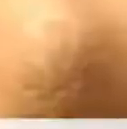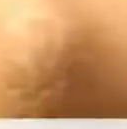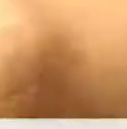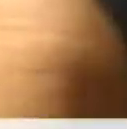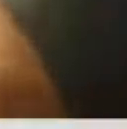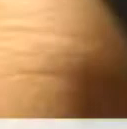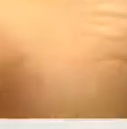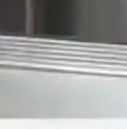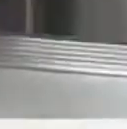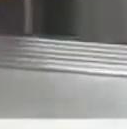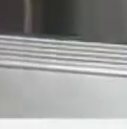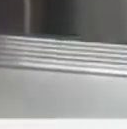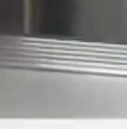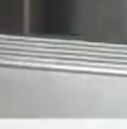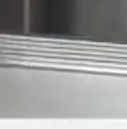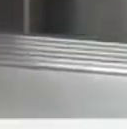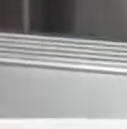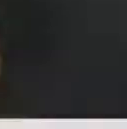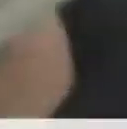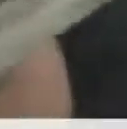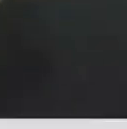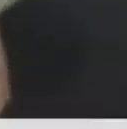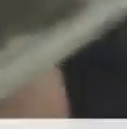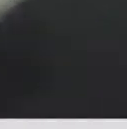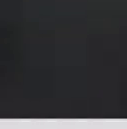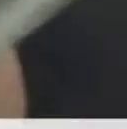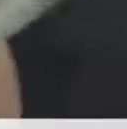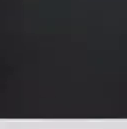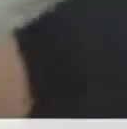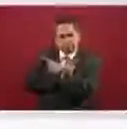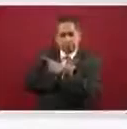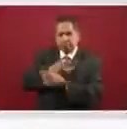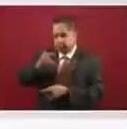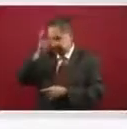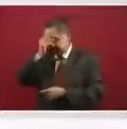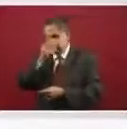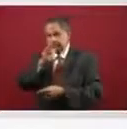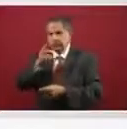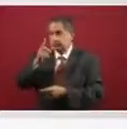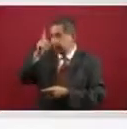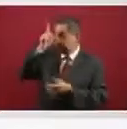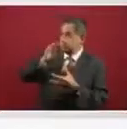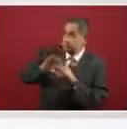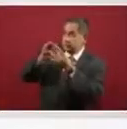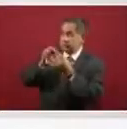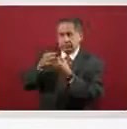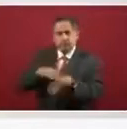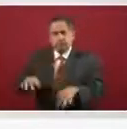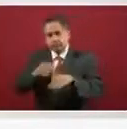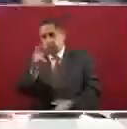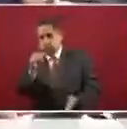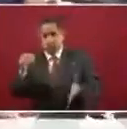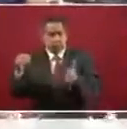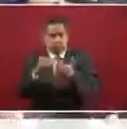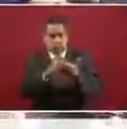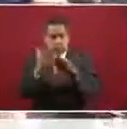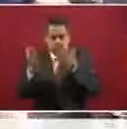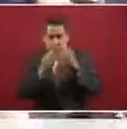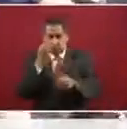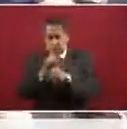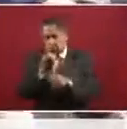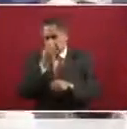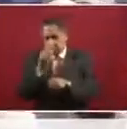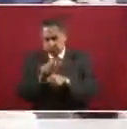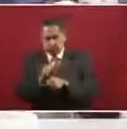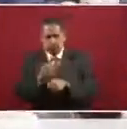personas, drogas y divisas. No abundó en la falta de crecimiento, al señalar que se trata de un simple instrumento. En su